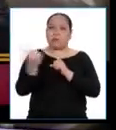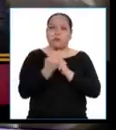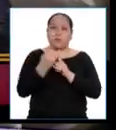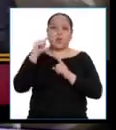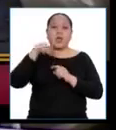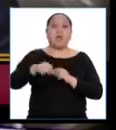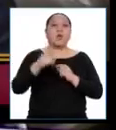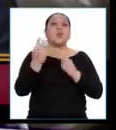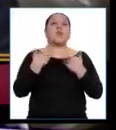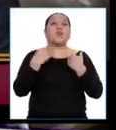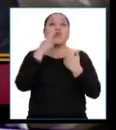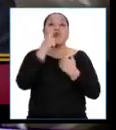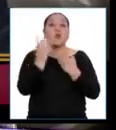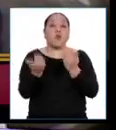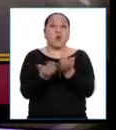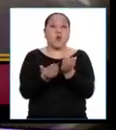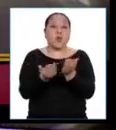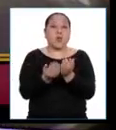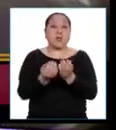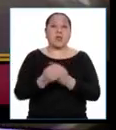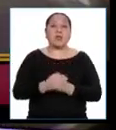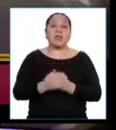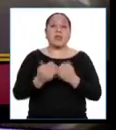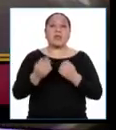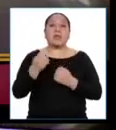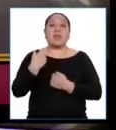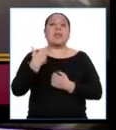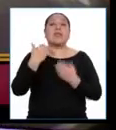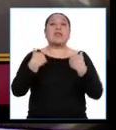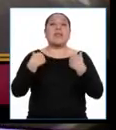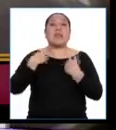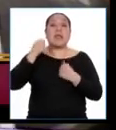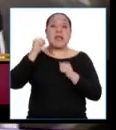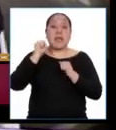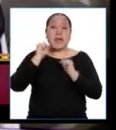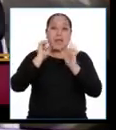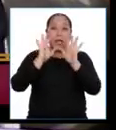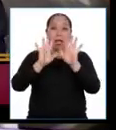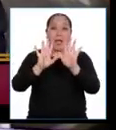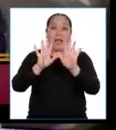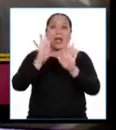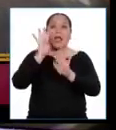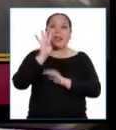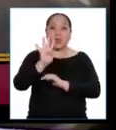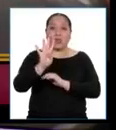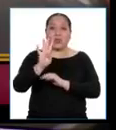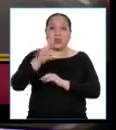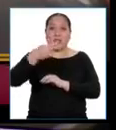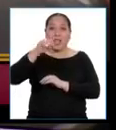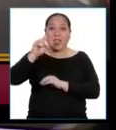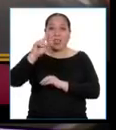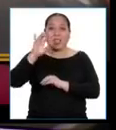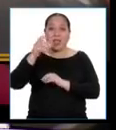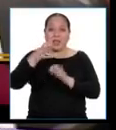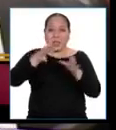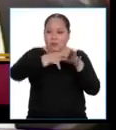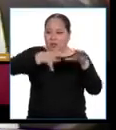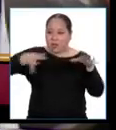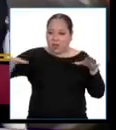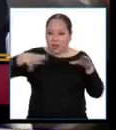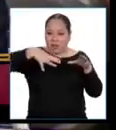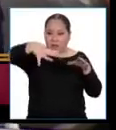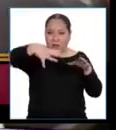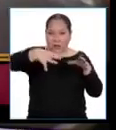que tenía 14 hectáreas de terreno, pero vino la minera y nos dijo, le vamos a ubicar en